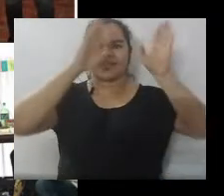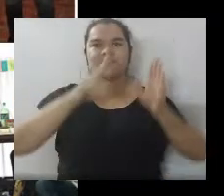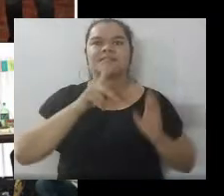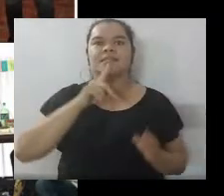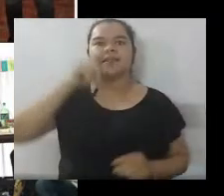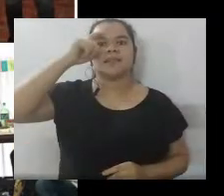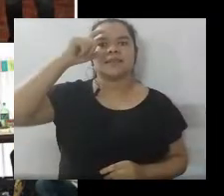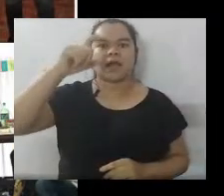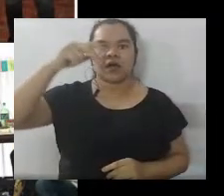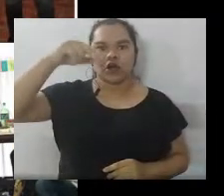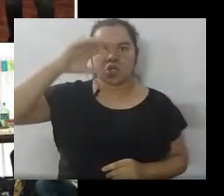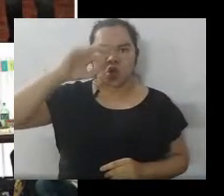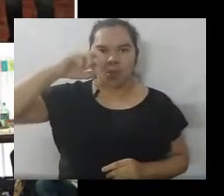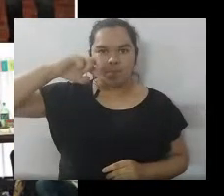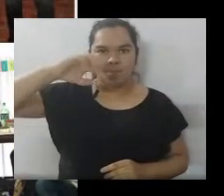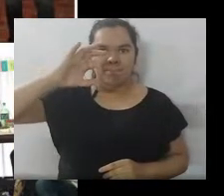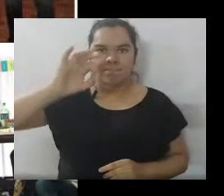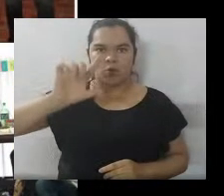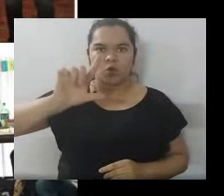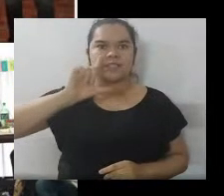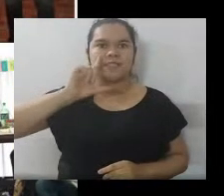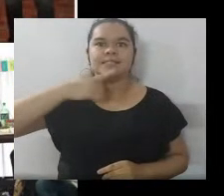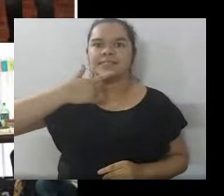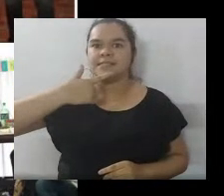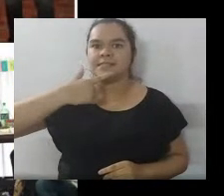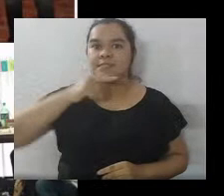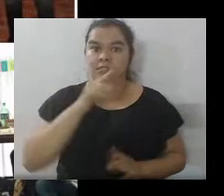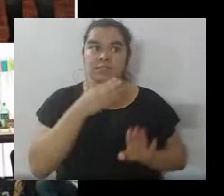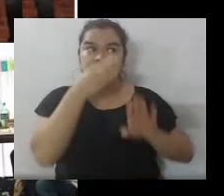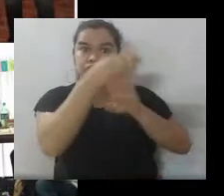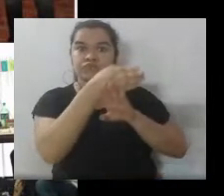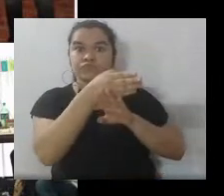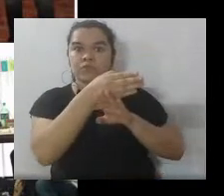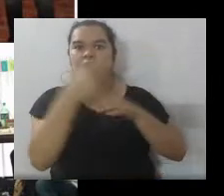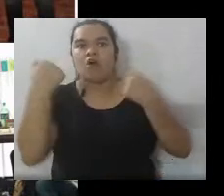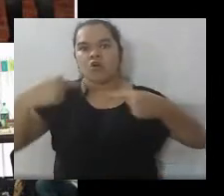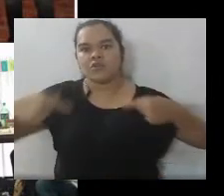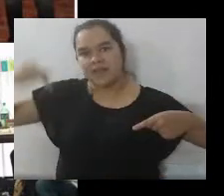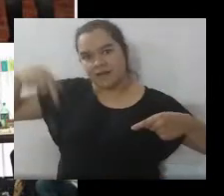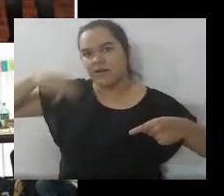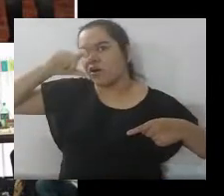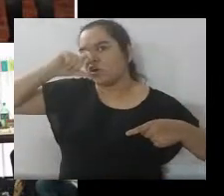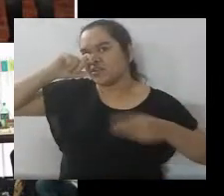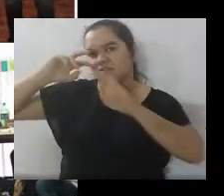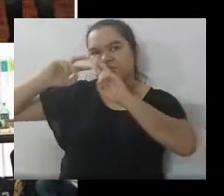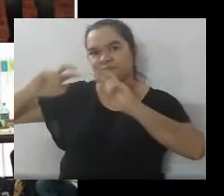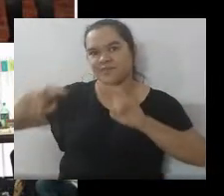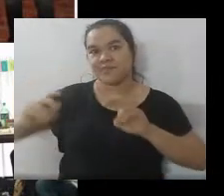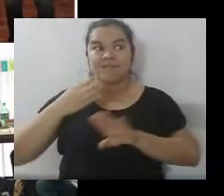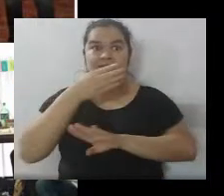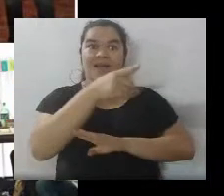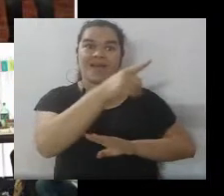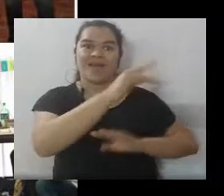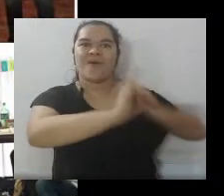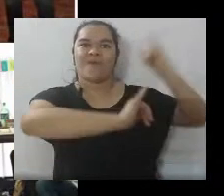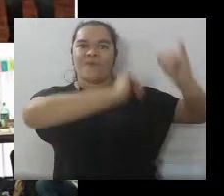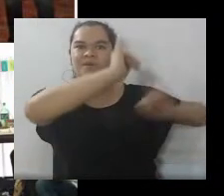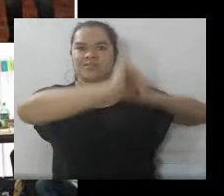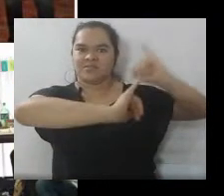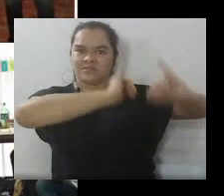y los conocimientos a la sociedad, y todas estas experiencias son muy gratificantes, les puedo asegurar.